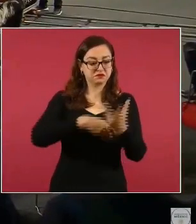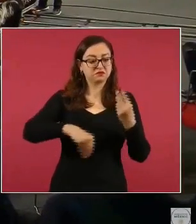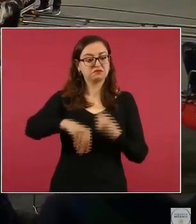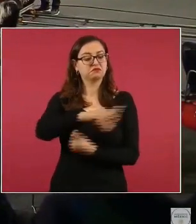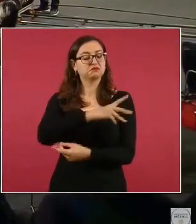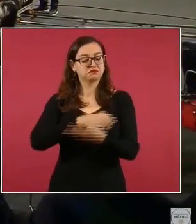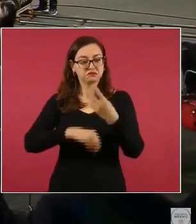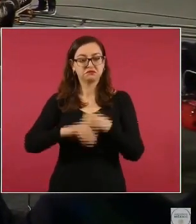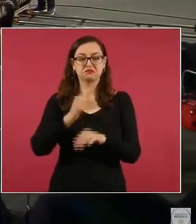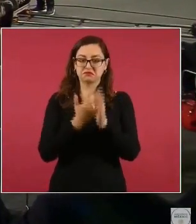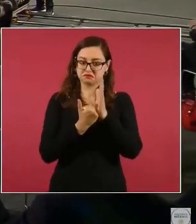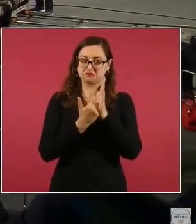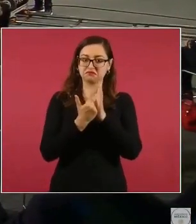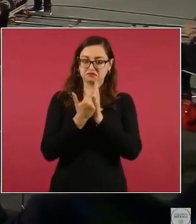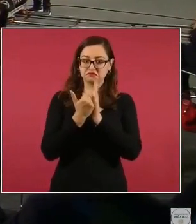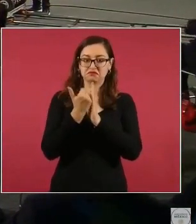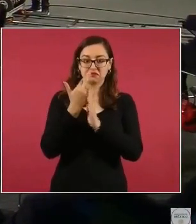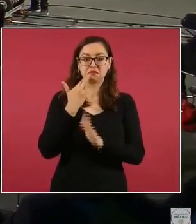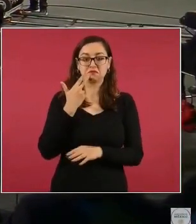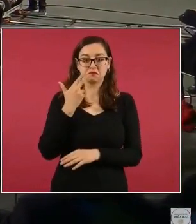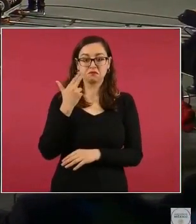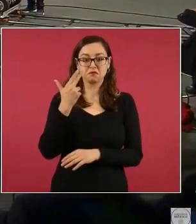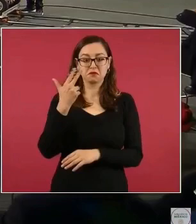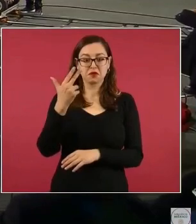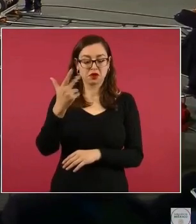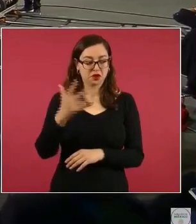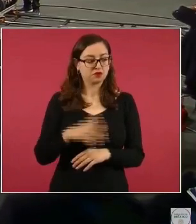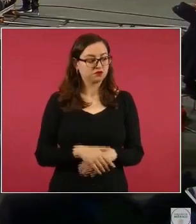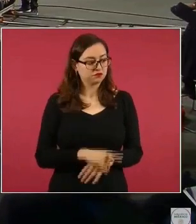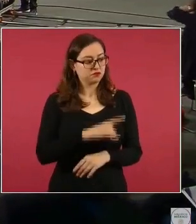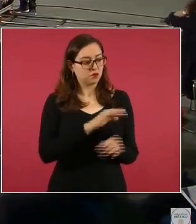Vamos primero a que Carlos